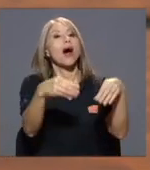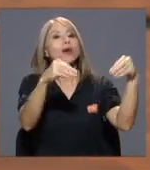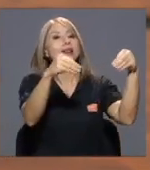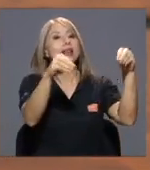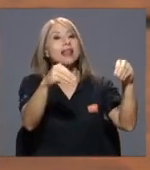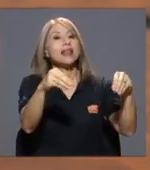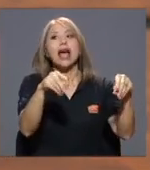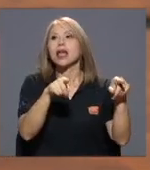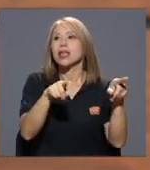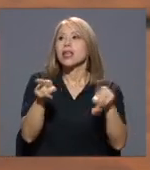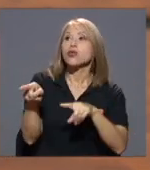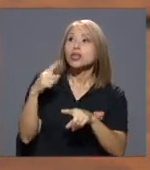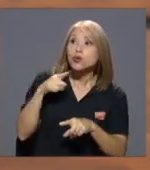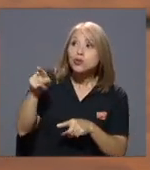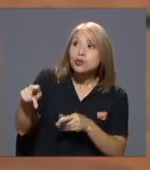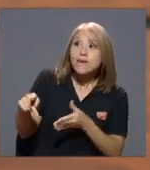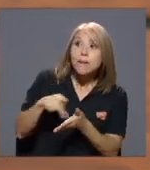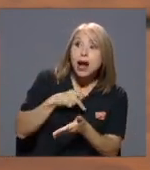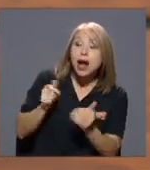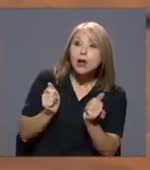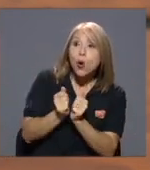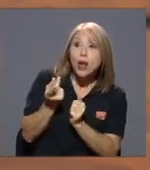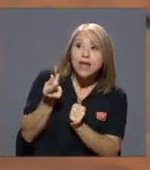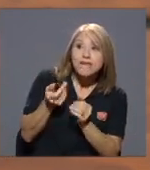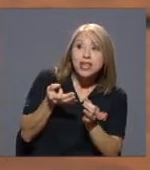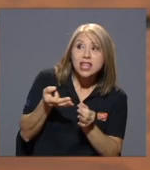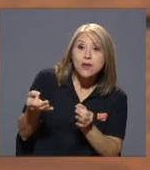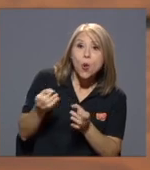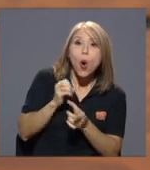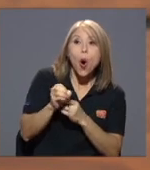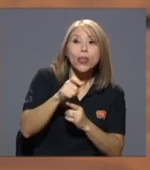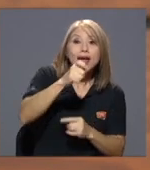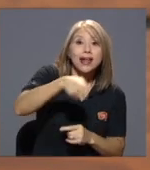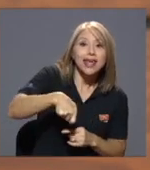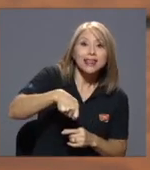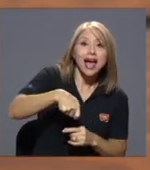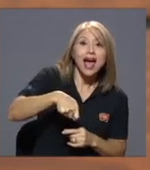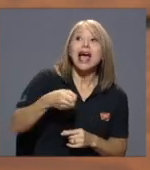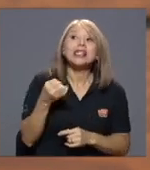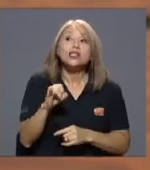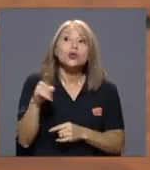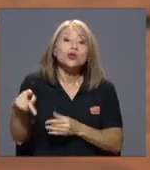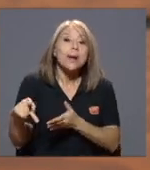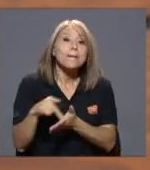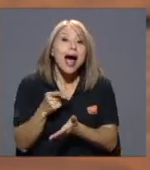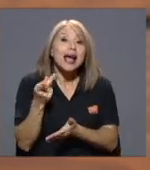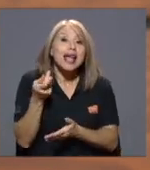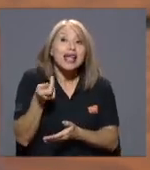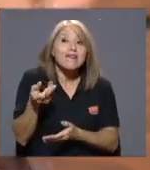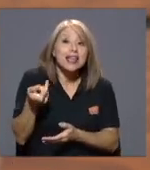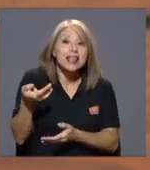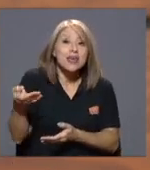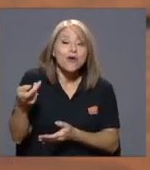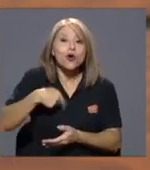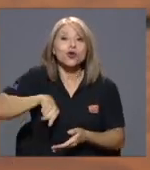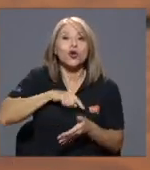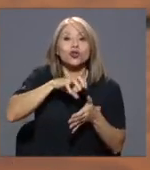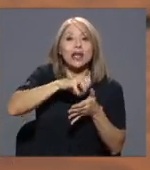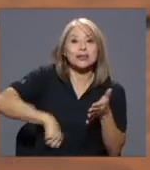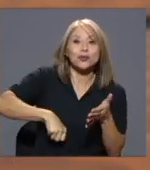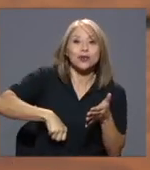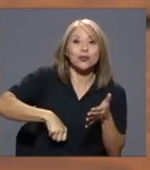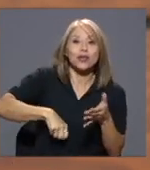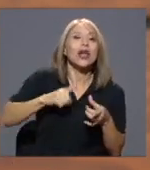efectivo o con tarjeta? Ya sea de débito o de crédito. Porque si usted paga en efectivo, le hacemos un descuento de tanto por ciento. ¿Cómo estimular para que